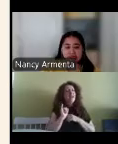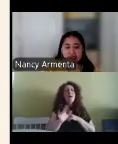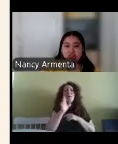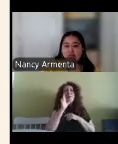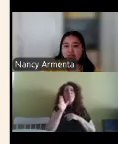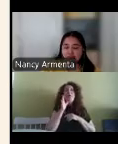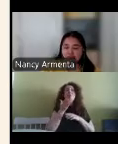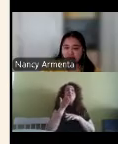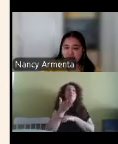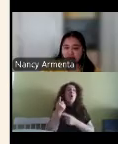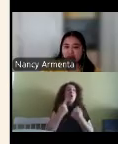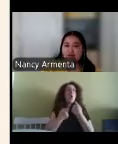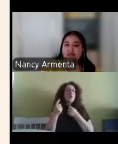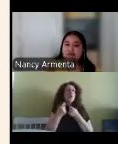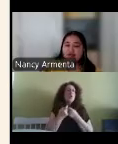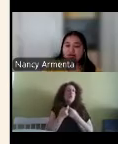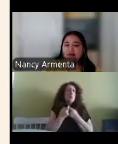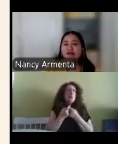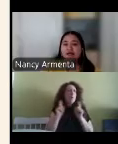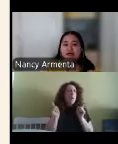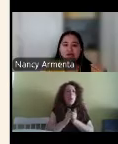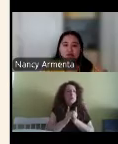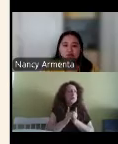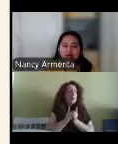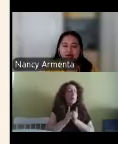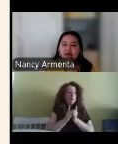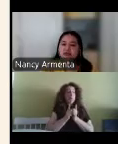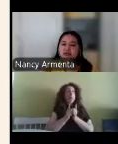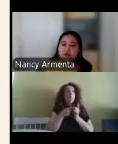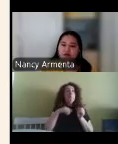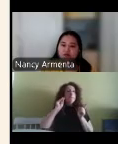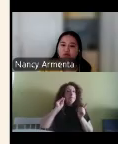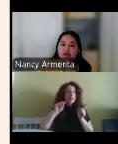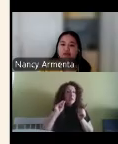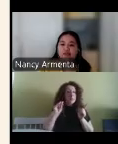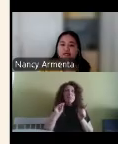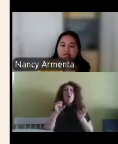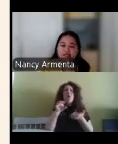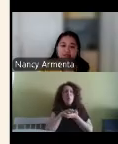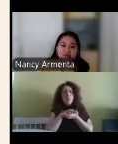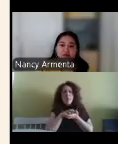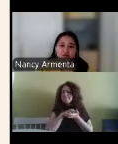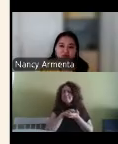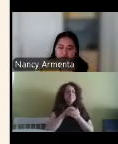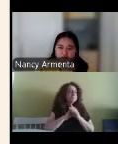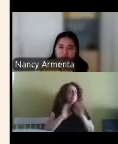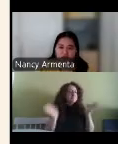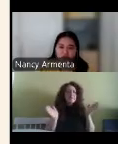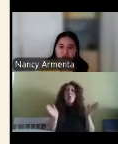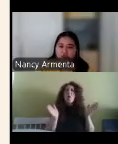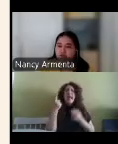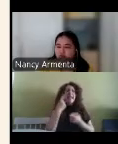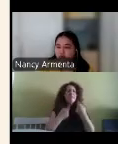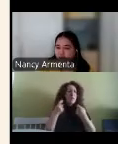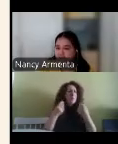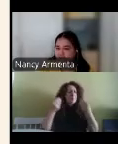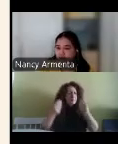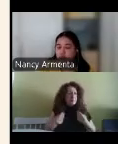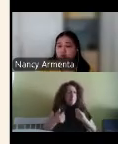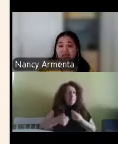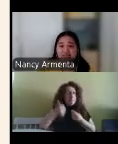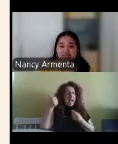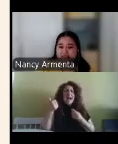consultas resultaban demasiado breves para preguntar, resolver dudas, recibir mayor información sobre sus